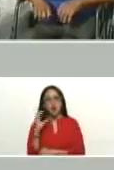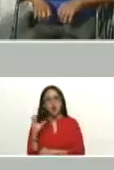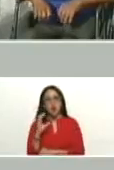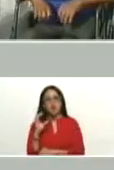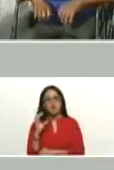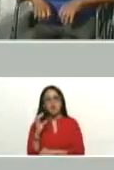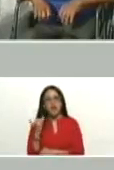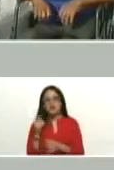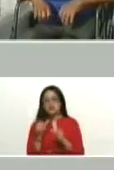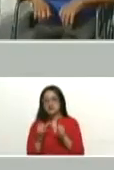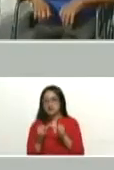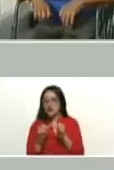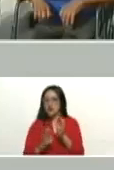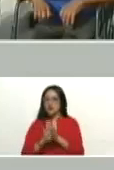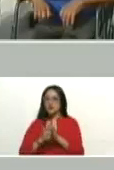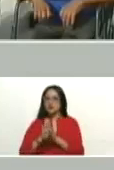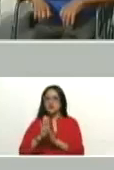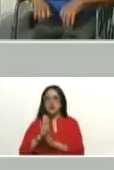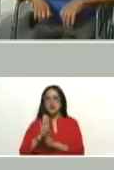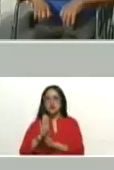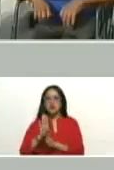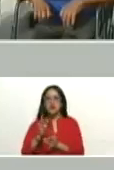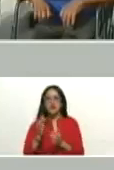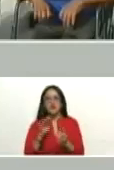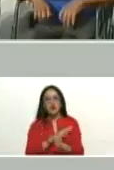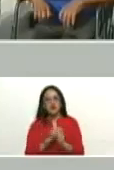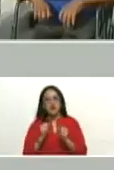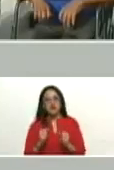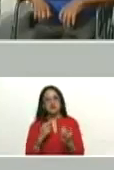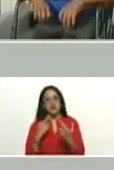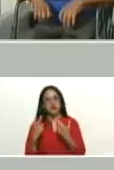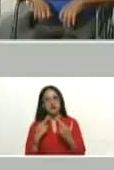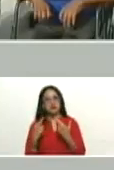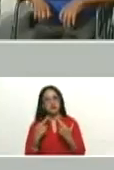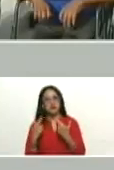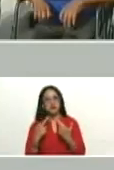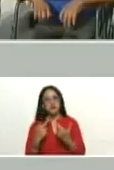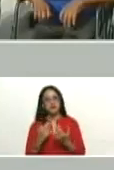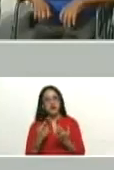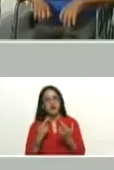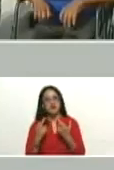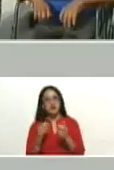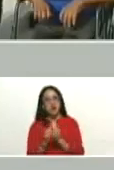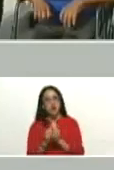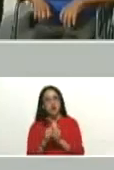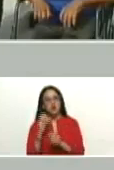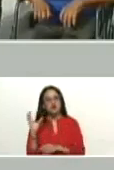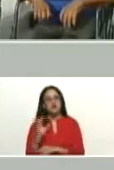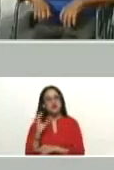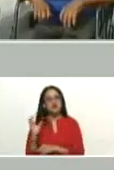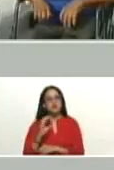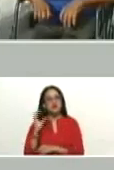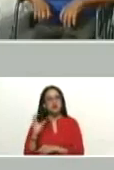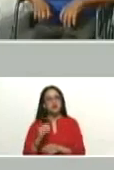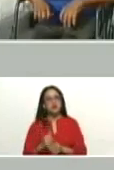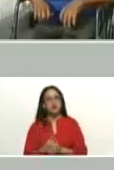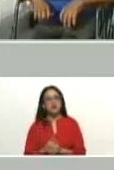tenemos que seguir avanzando en fortalecer esas relaciones. Las relaciones con Colombia tienen que ser relaciones de